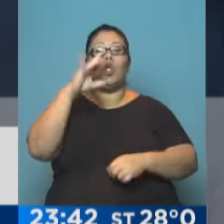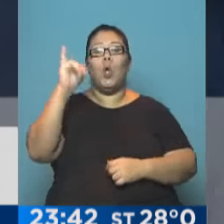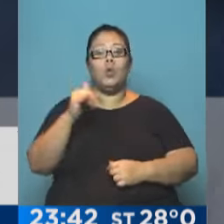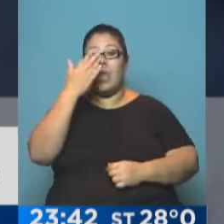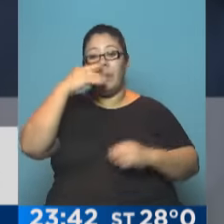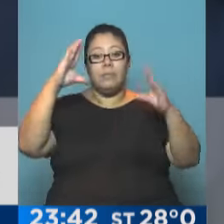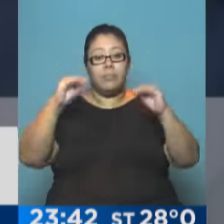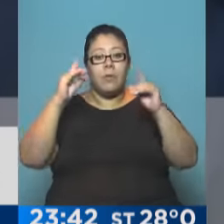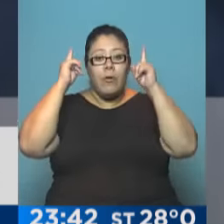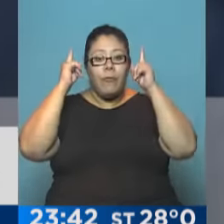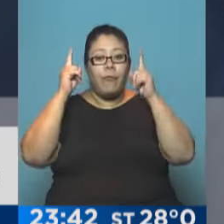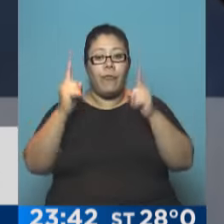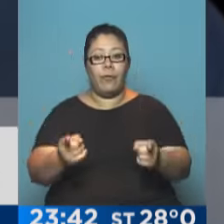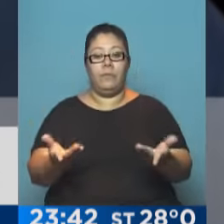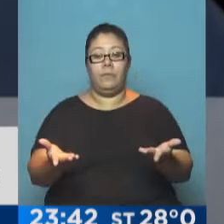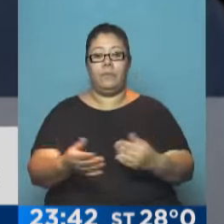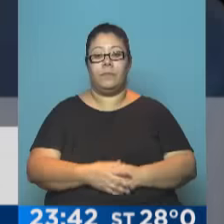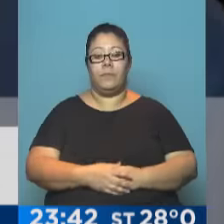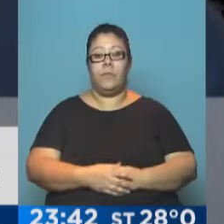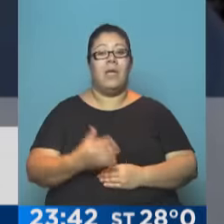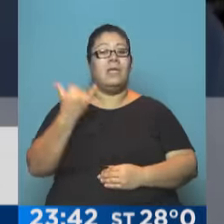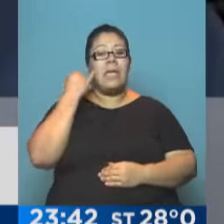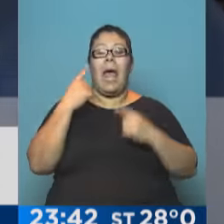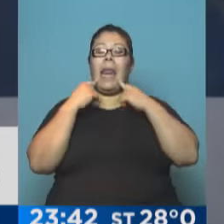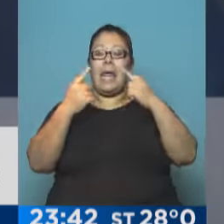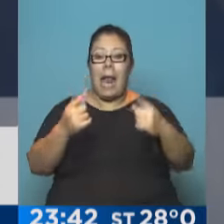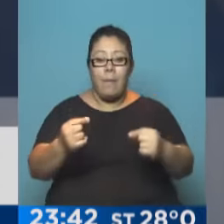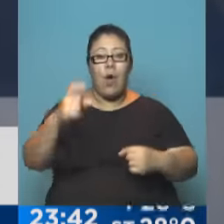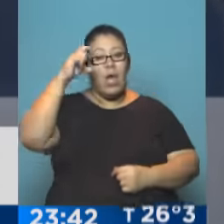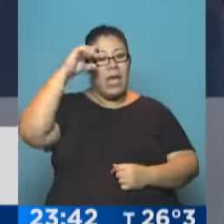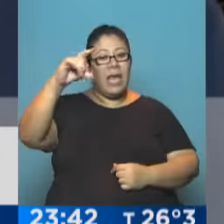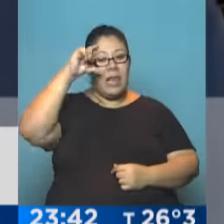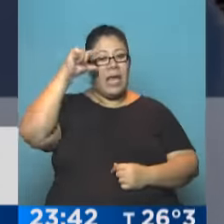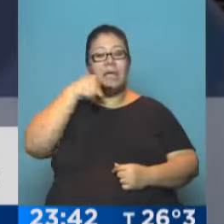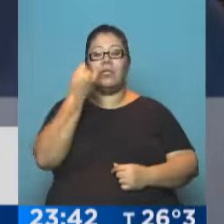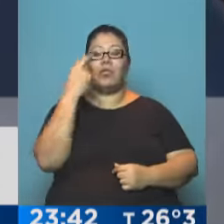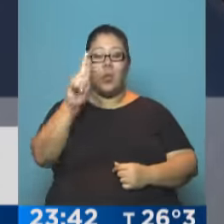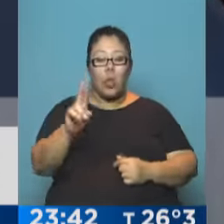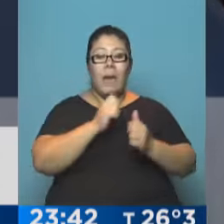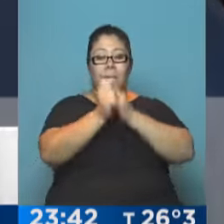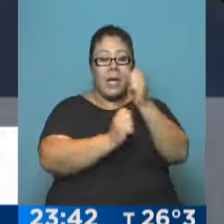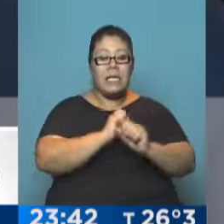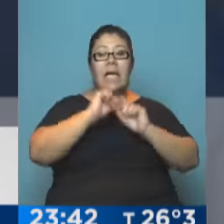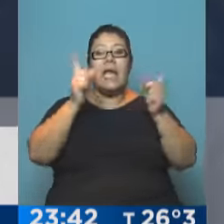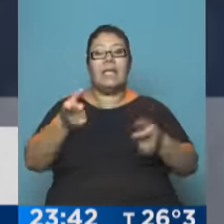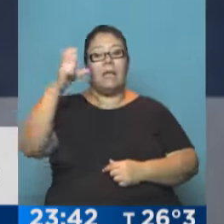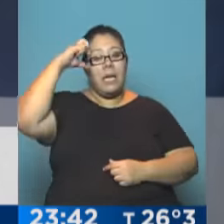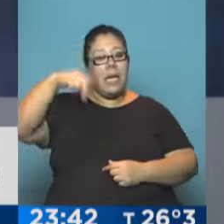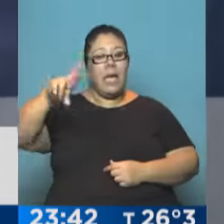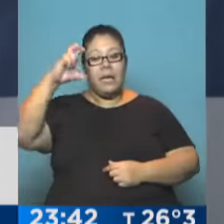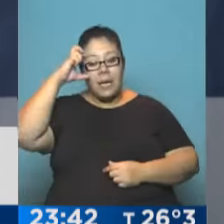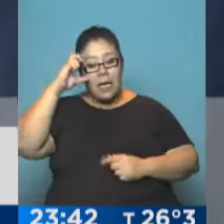Después, todo el tiempo silencio. Se ha hecho reclamo a EDESUR, al ENRE, a Ministerio de Planificación.